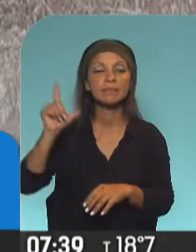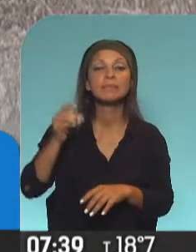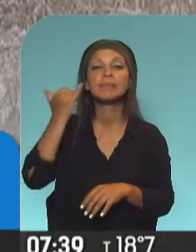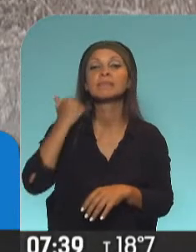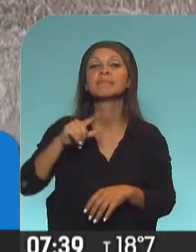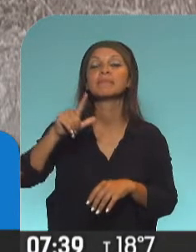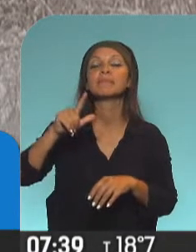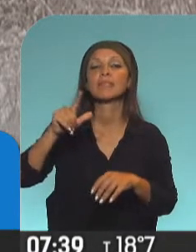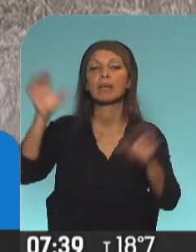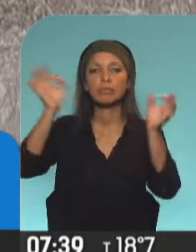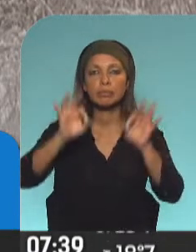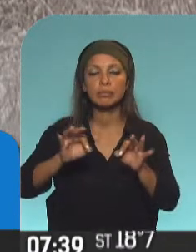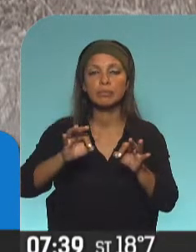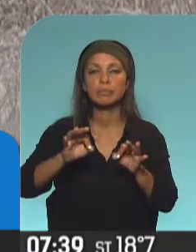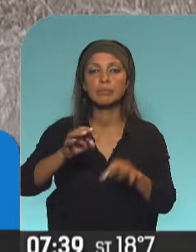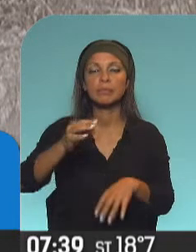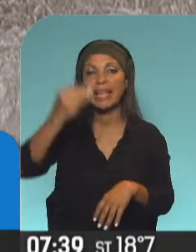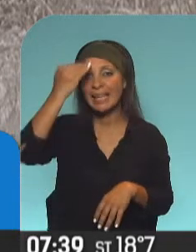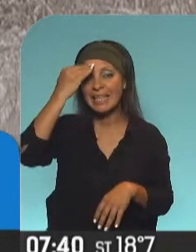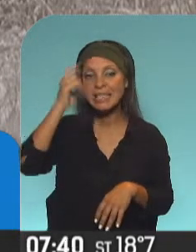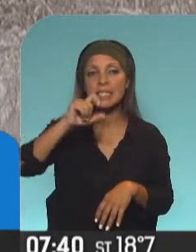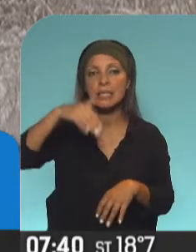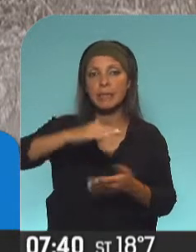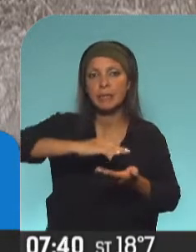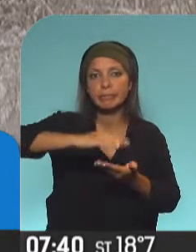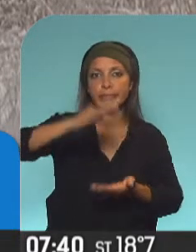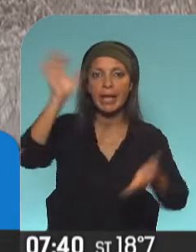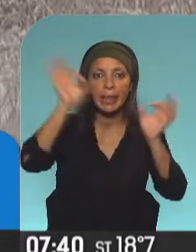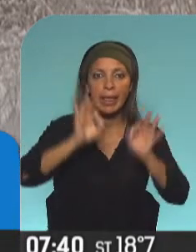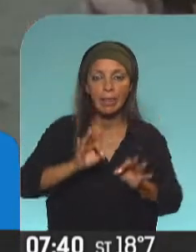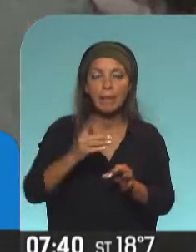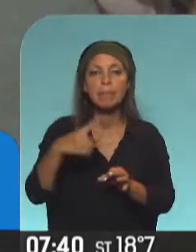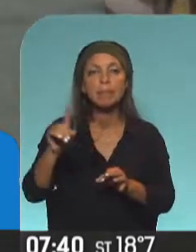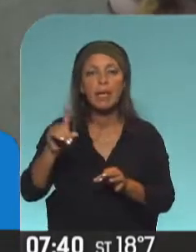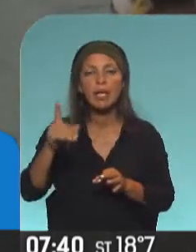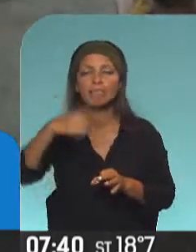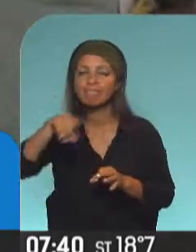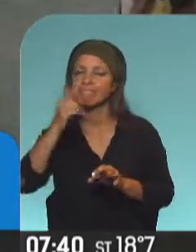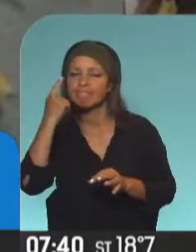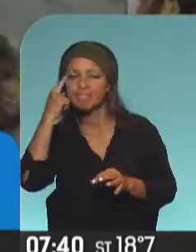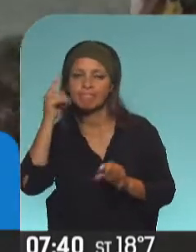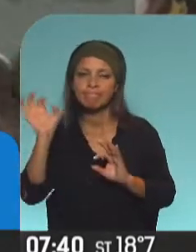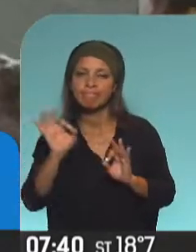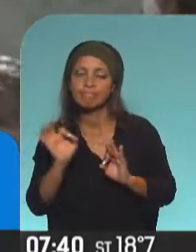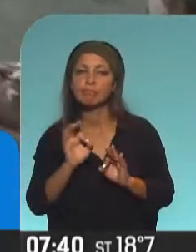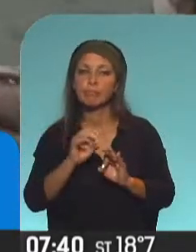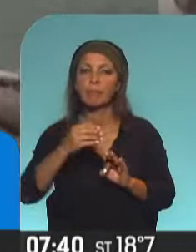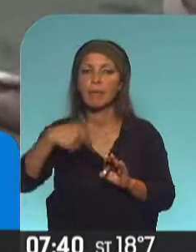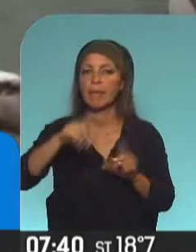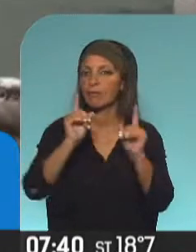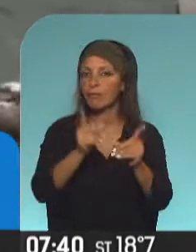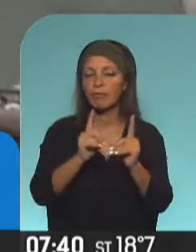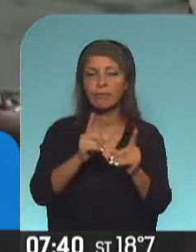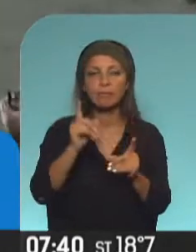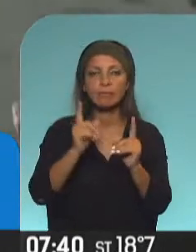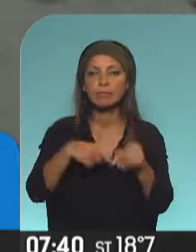de los rascacielos más de 15 centímetros de nieve, pero las previsiones apuntaban a que las precipitaciones continuarían